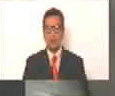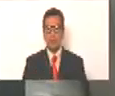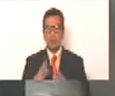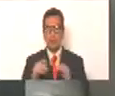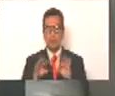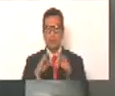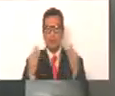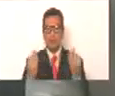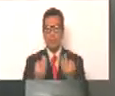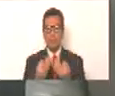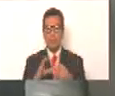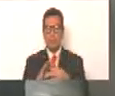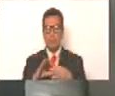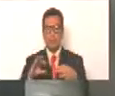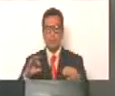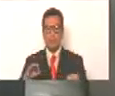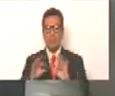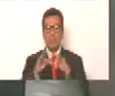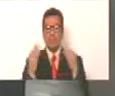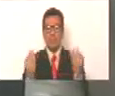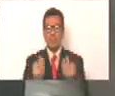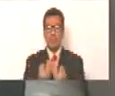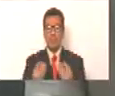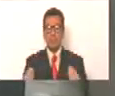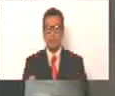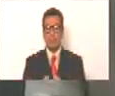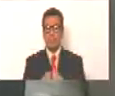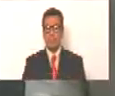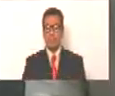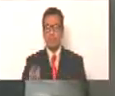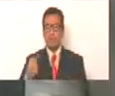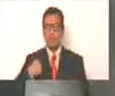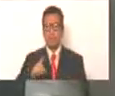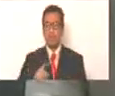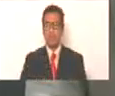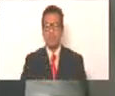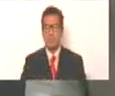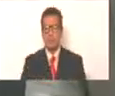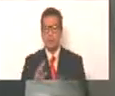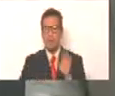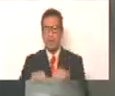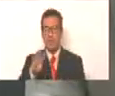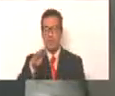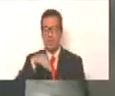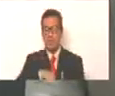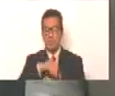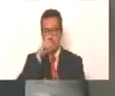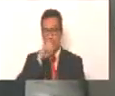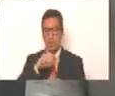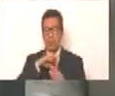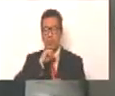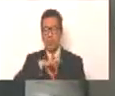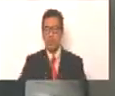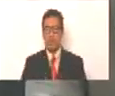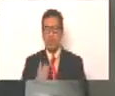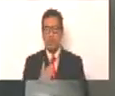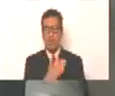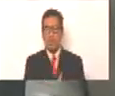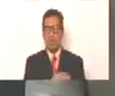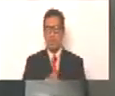extensión, las familias colectivas que existían hace 14.000 años de historia antes de estos